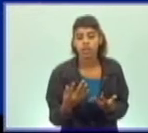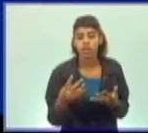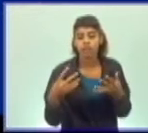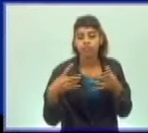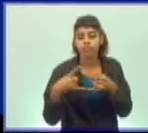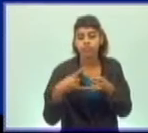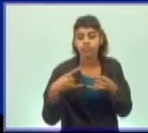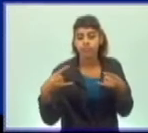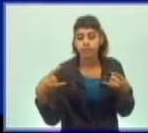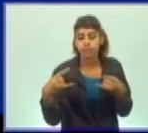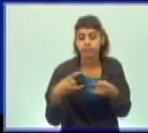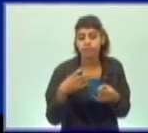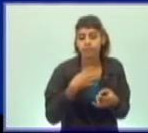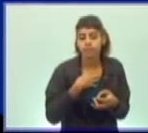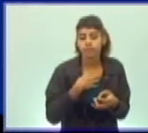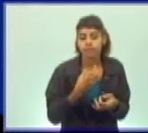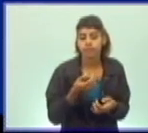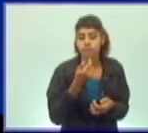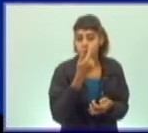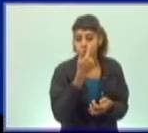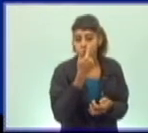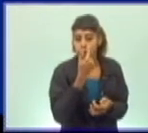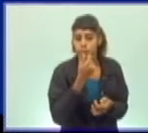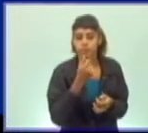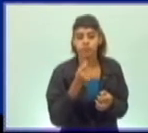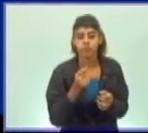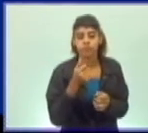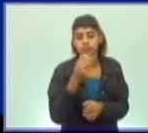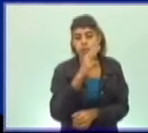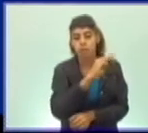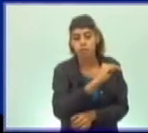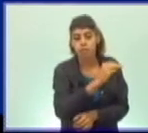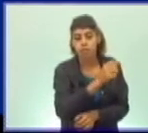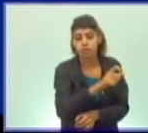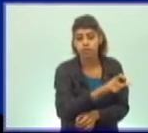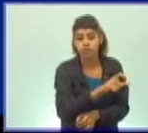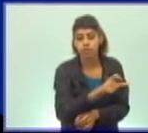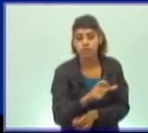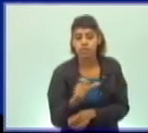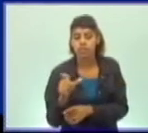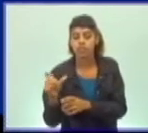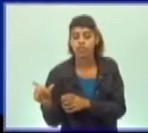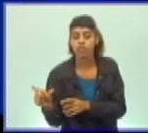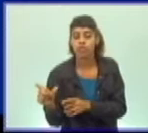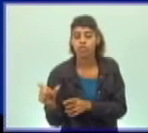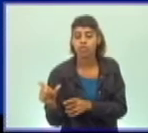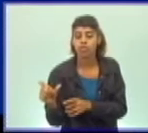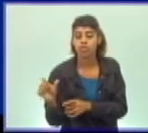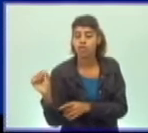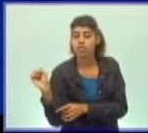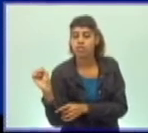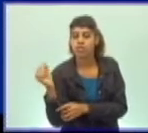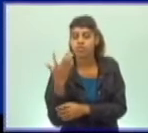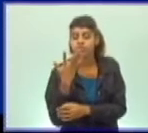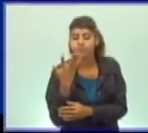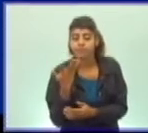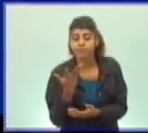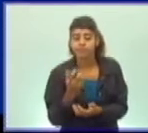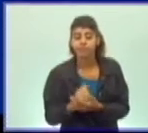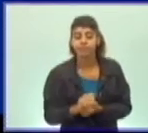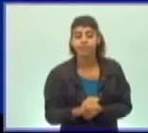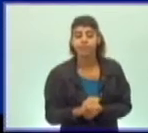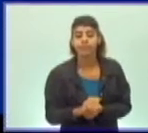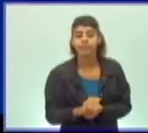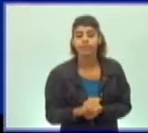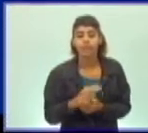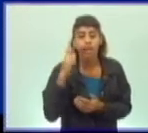se produce entre los átomos de los elementos magnesio y azufre. Recuerden,